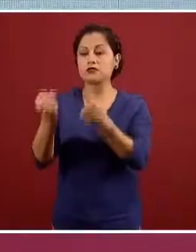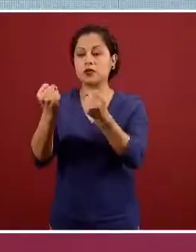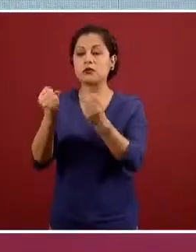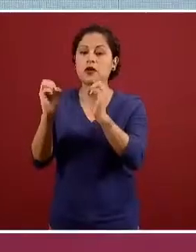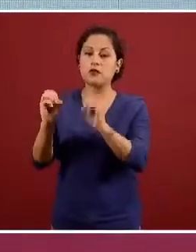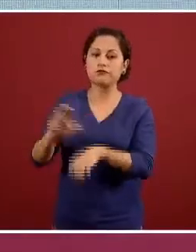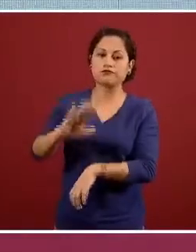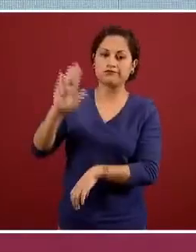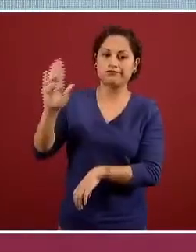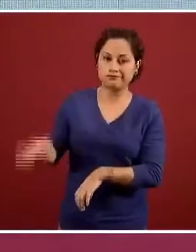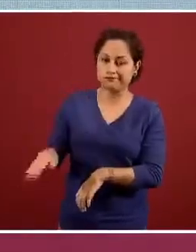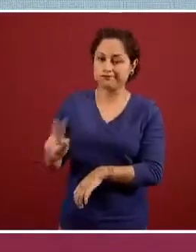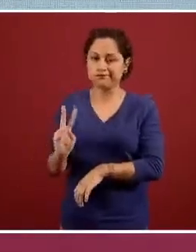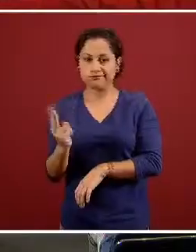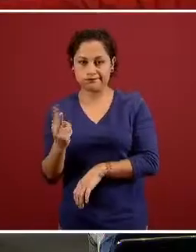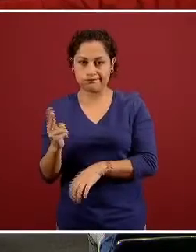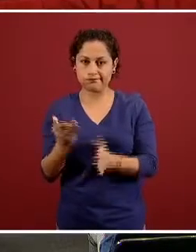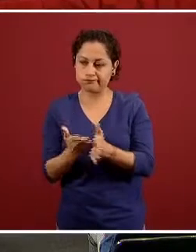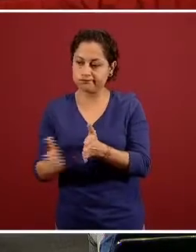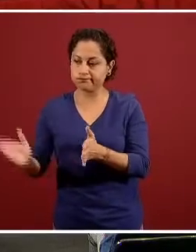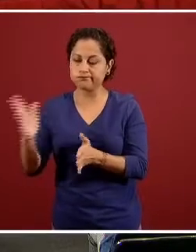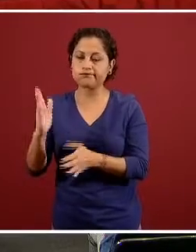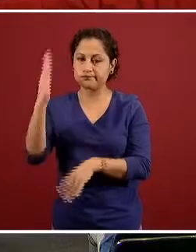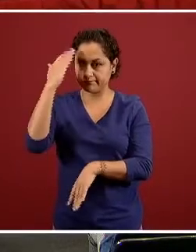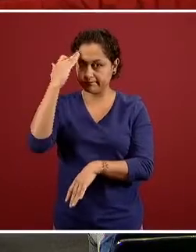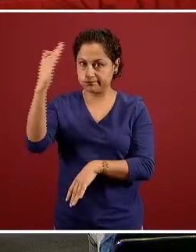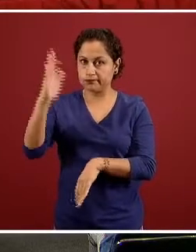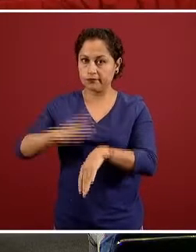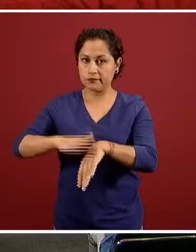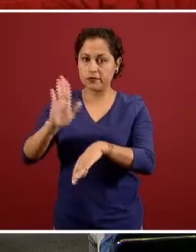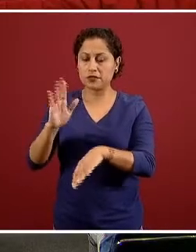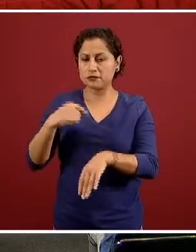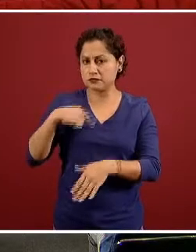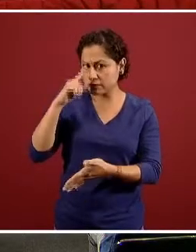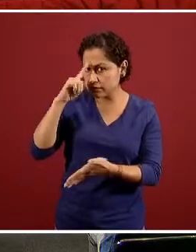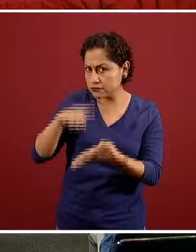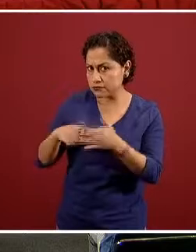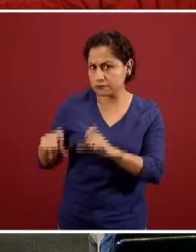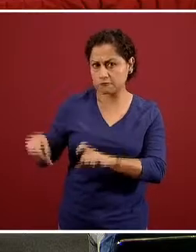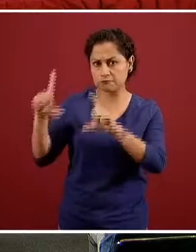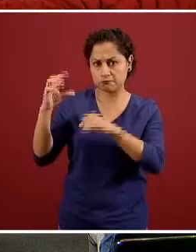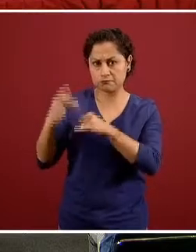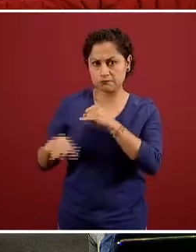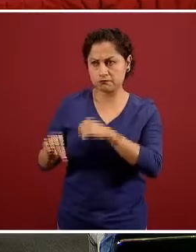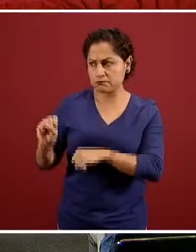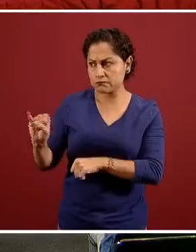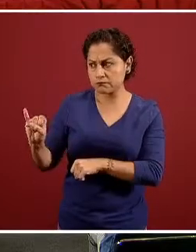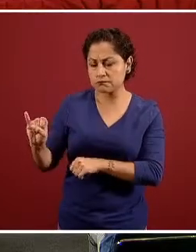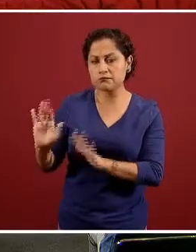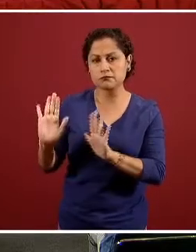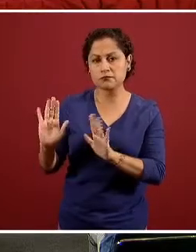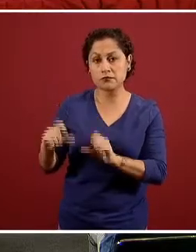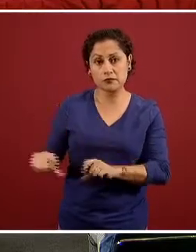defunciones en alguno de los dos conjuntos. Me parece que es la última. ¿Sí? ¿Quedan dos más? Bueno,